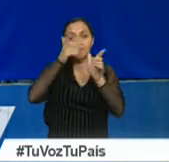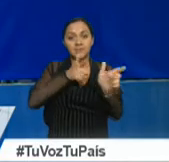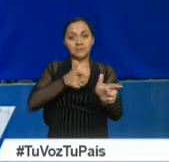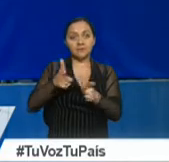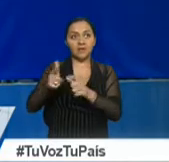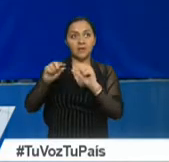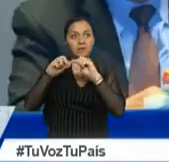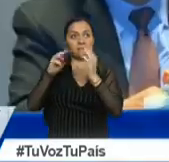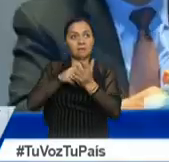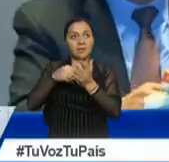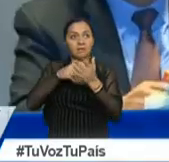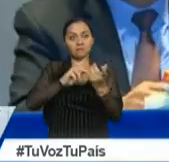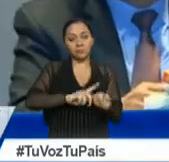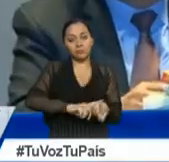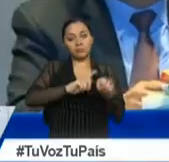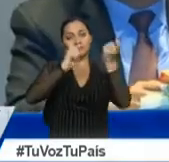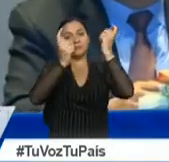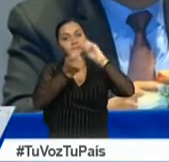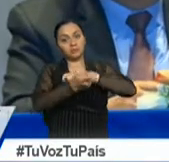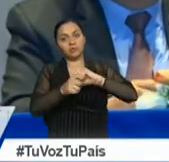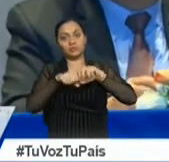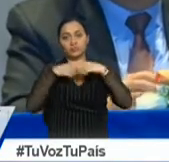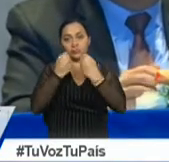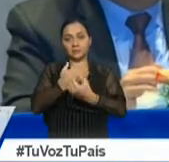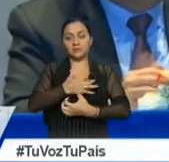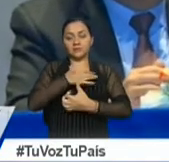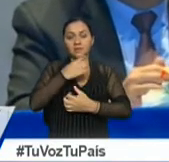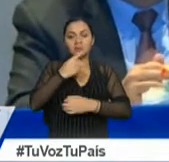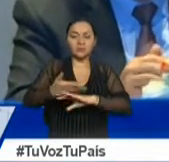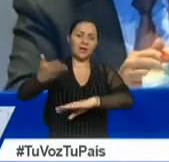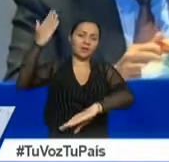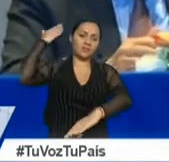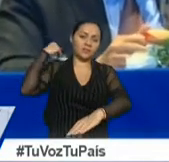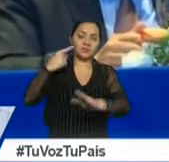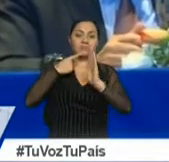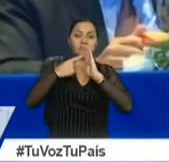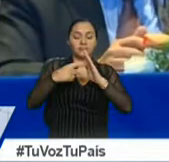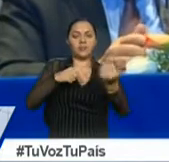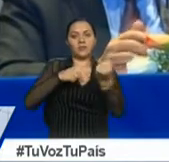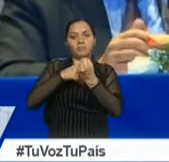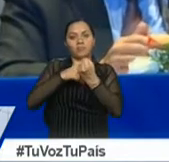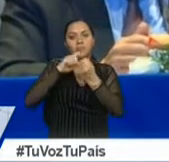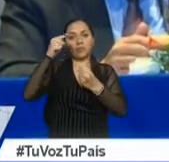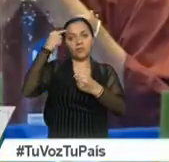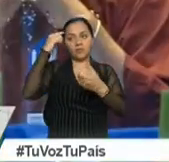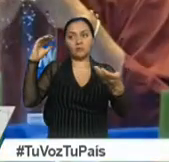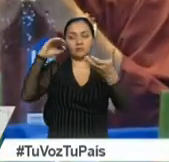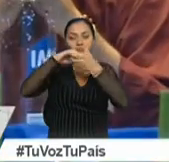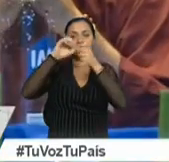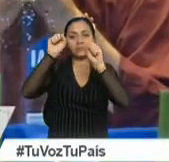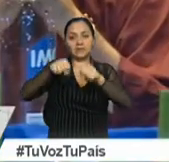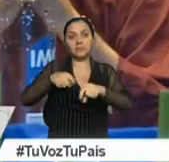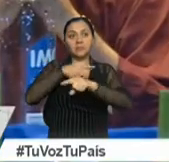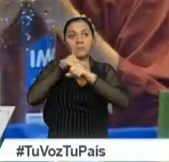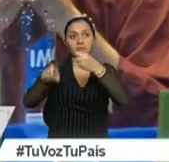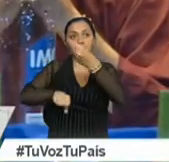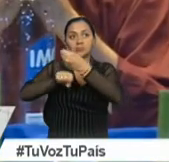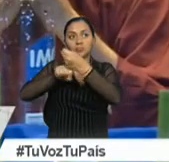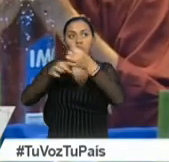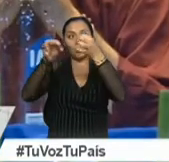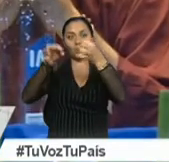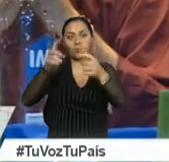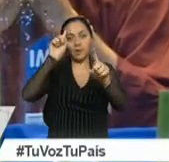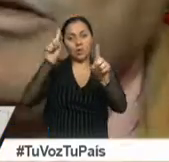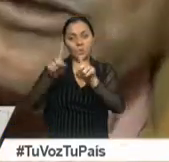están en transición a la vida civil, habían anunciado meses atrás que apoyarían a un gobierno de coalición que garantice el cumplimiento del acuerdo